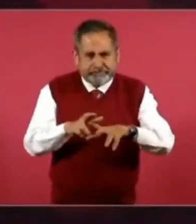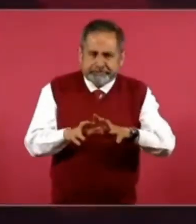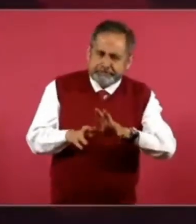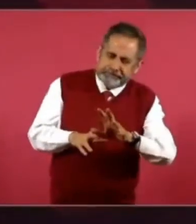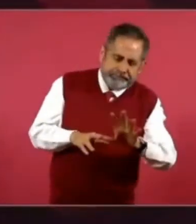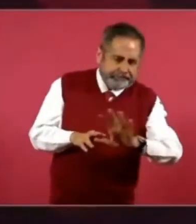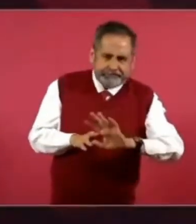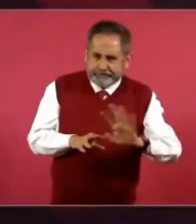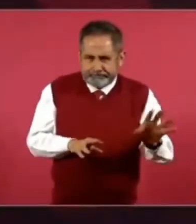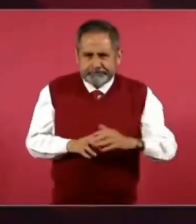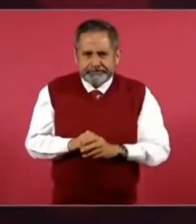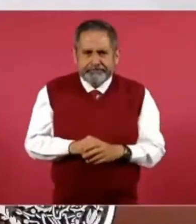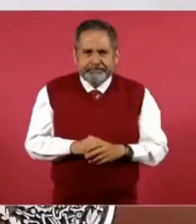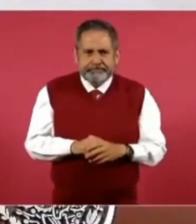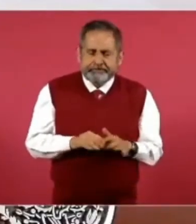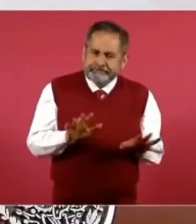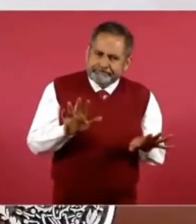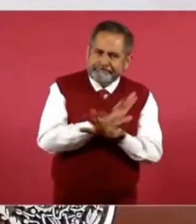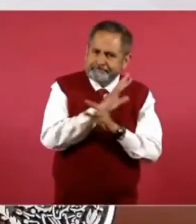ya cambia